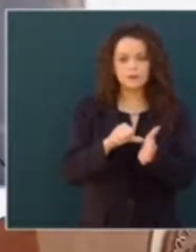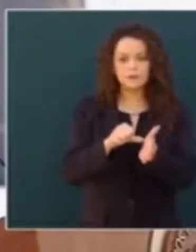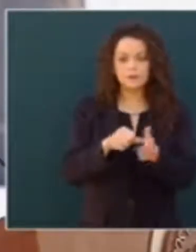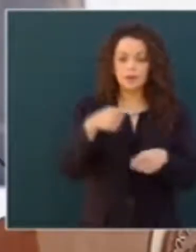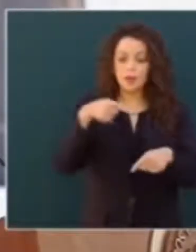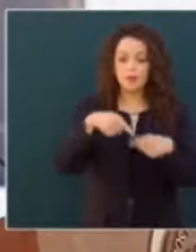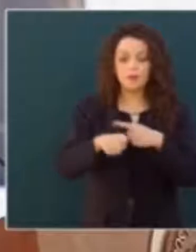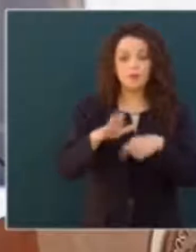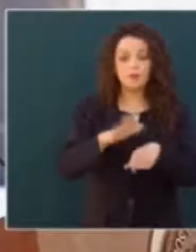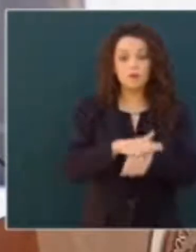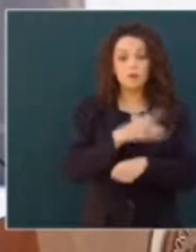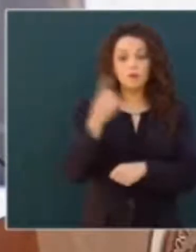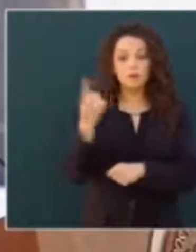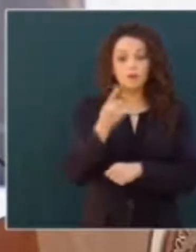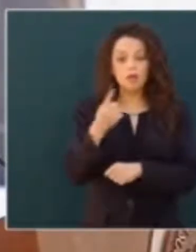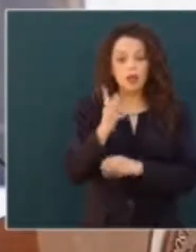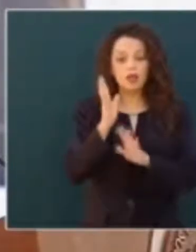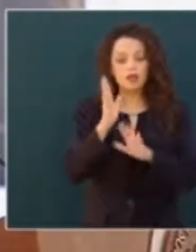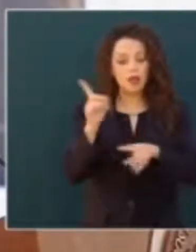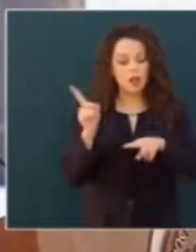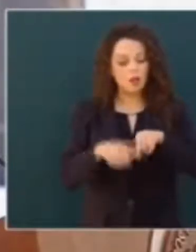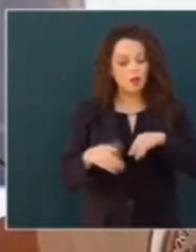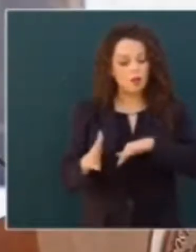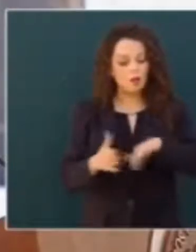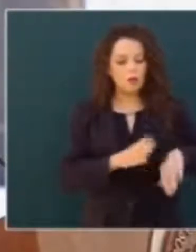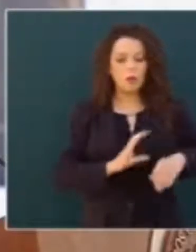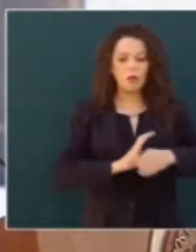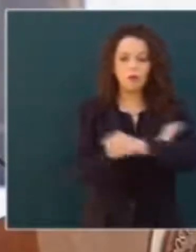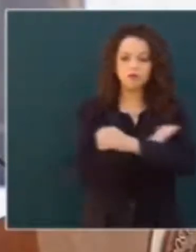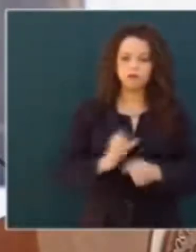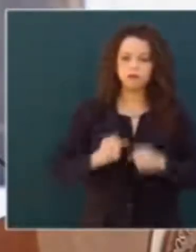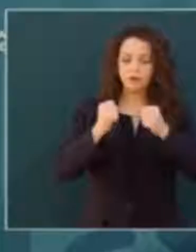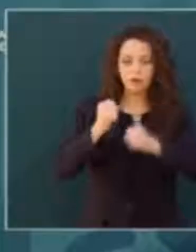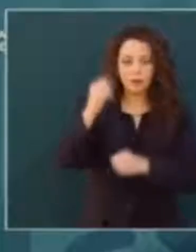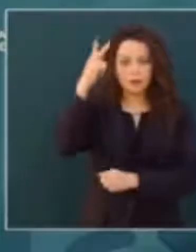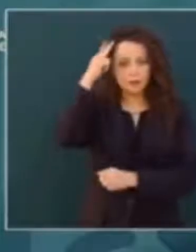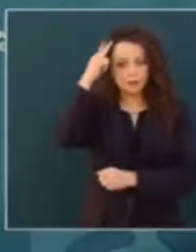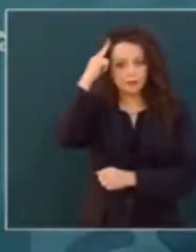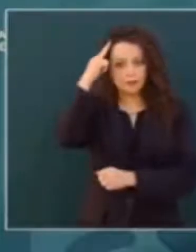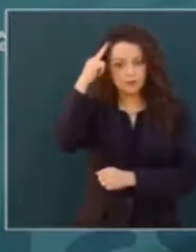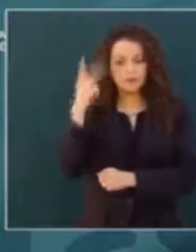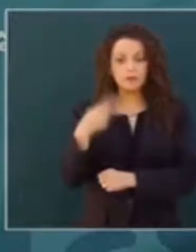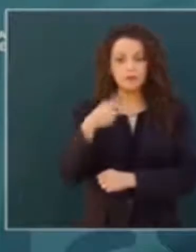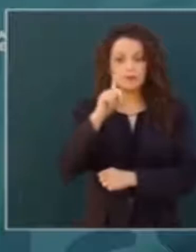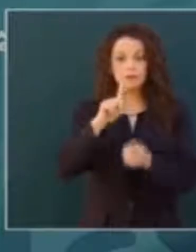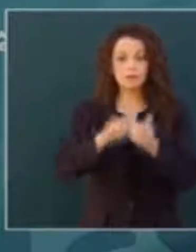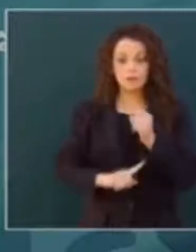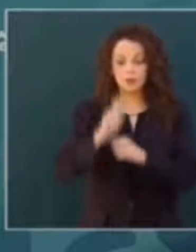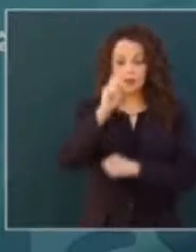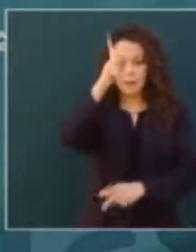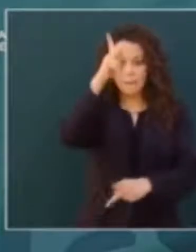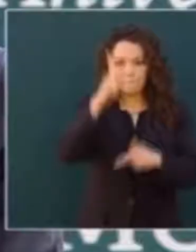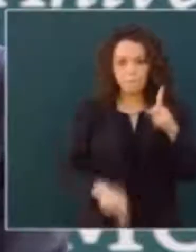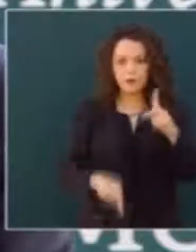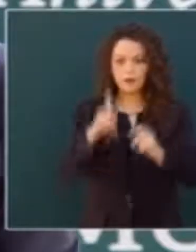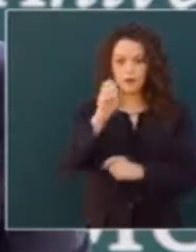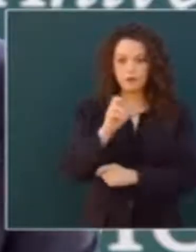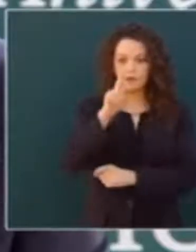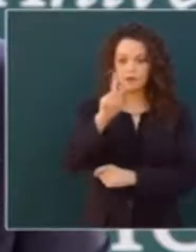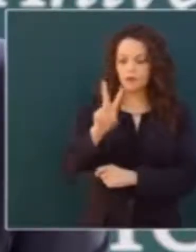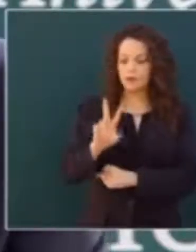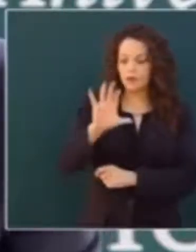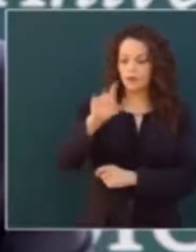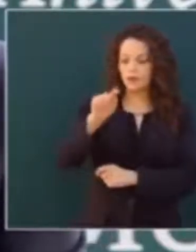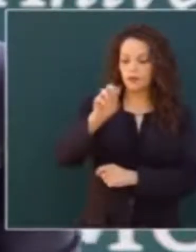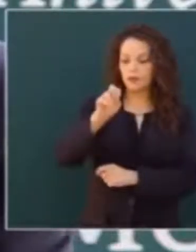Porfiriato y violentamente interrumpido por el cuartelazo de Victoriano Huerta, fue el único